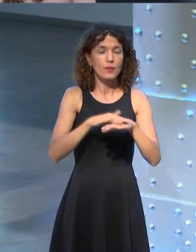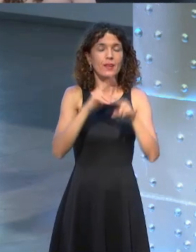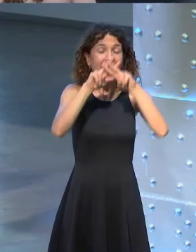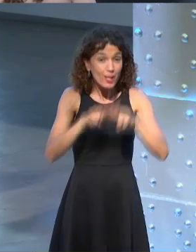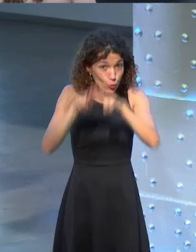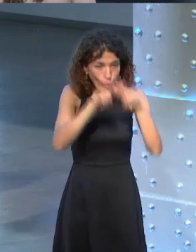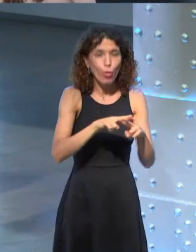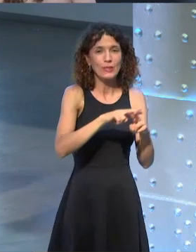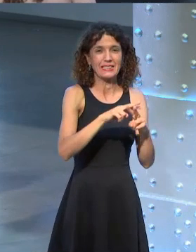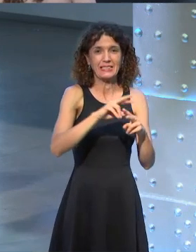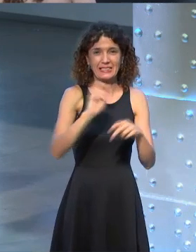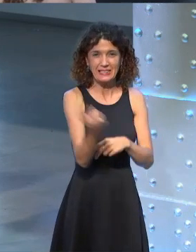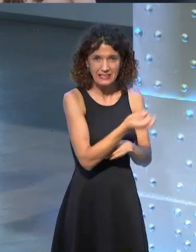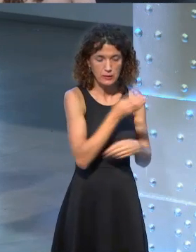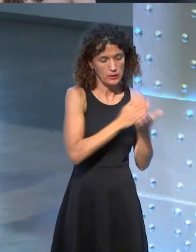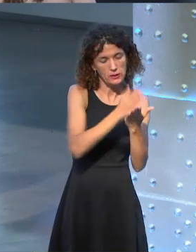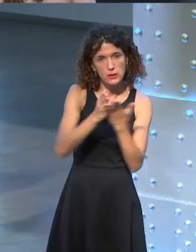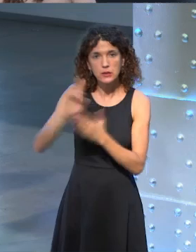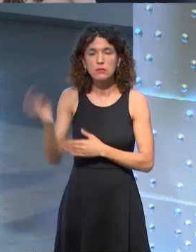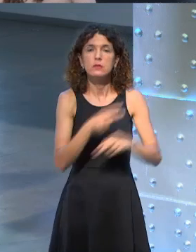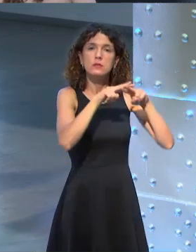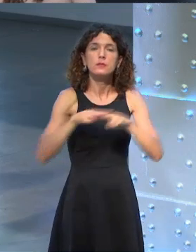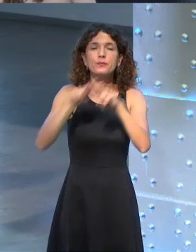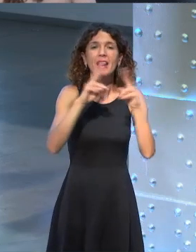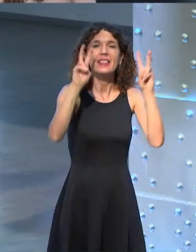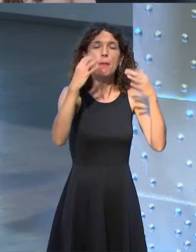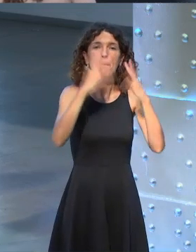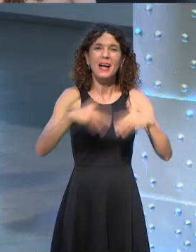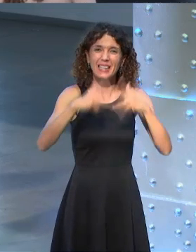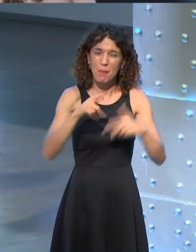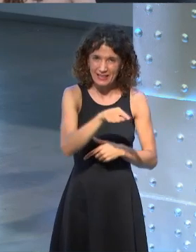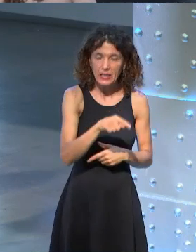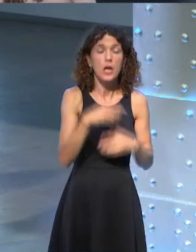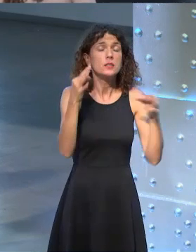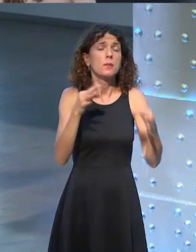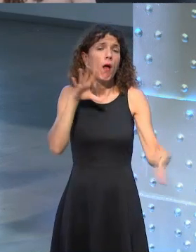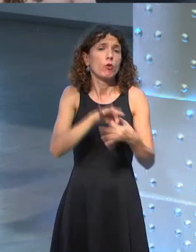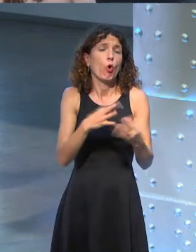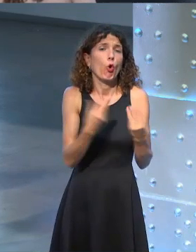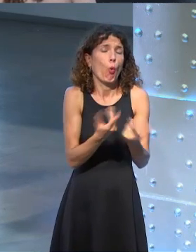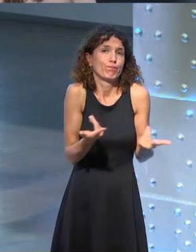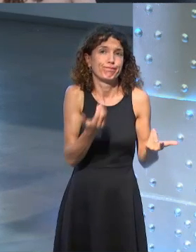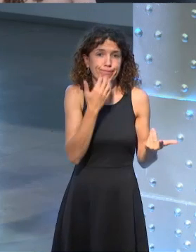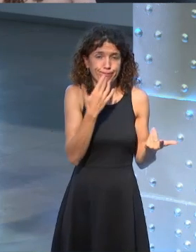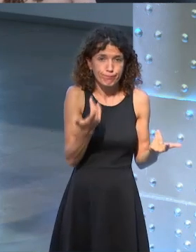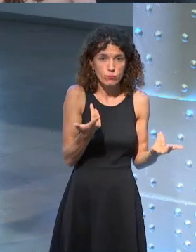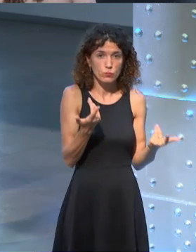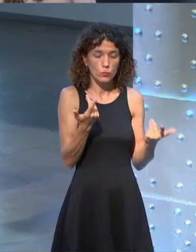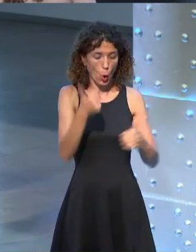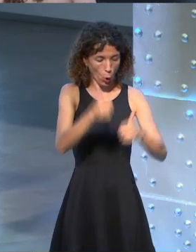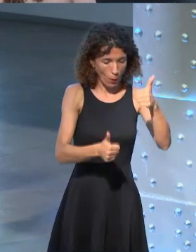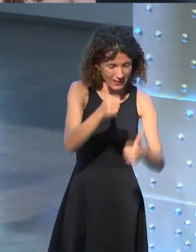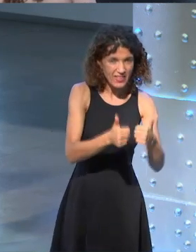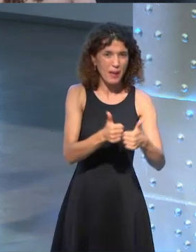al respecto, sobre todo por ejemplo, con el tema de las matemáticas. Las matemáticas siempre se han asociado como una competencia